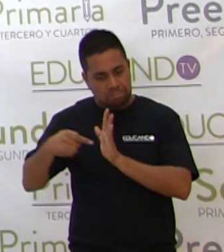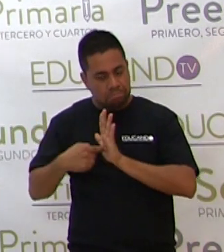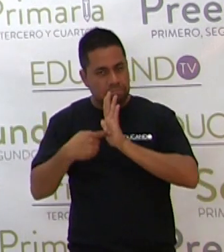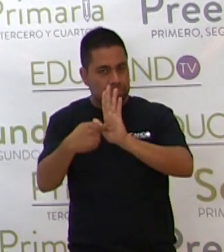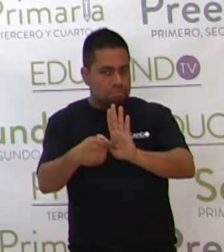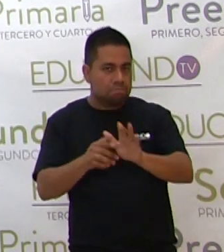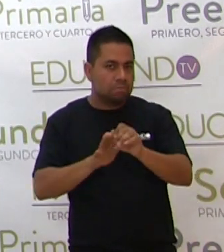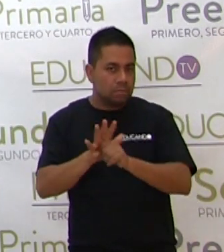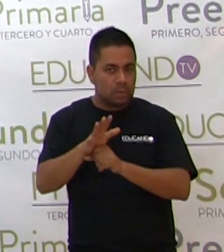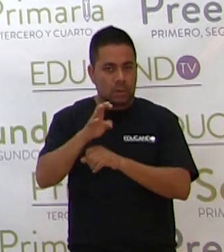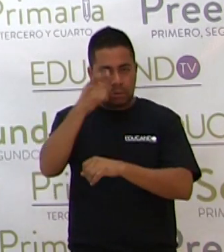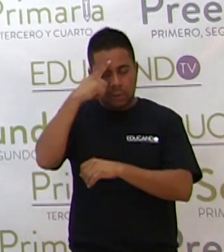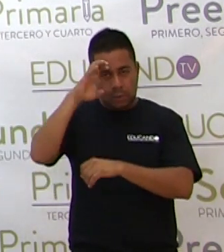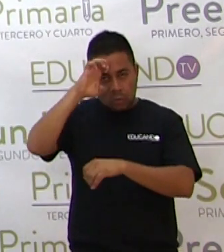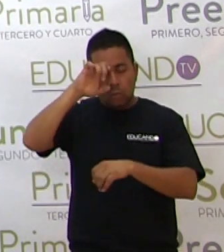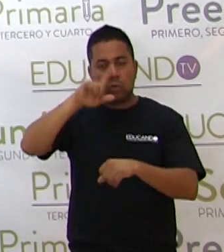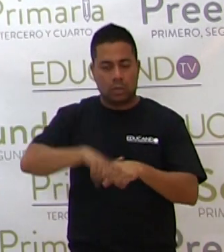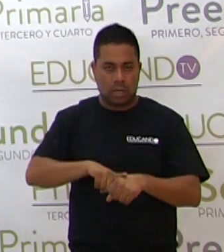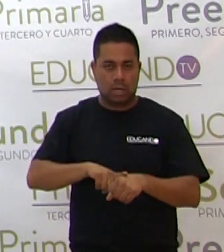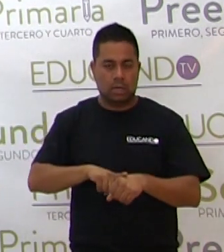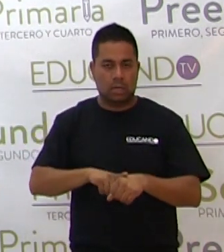ustedes la cultura